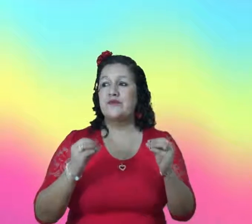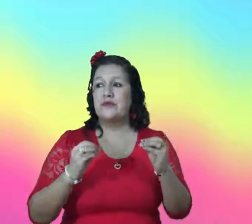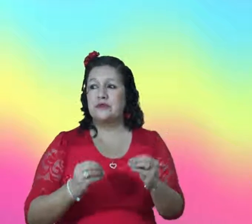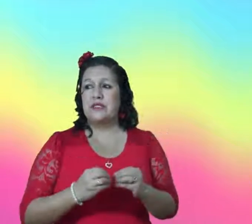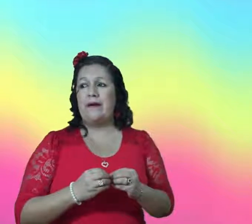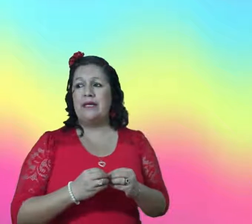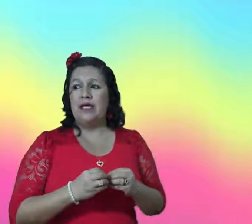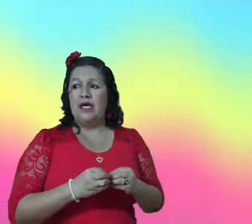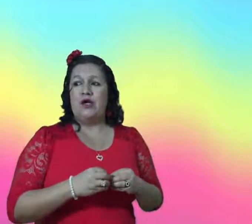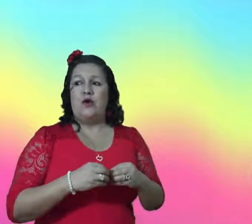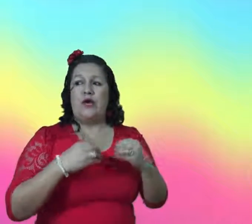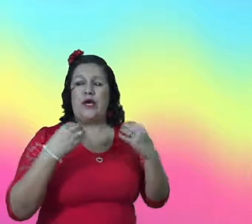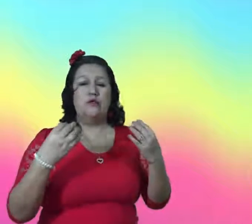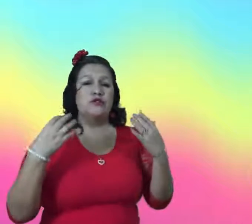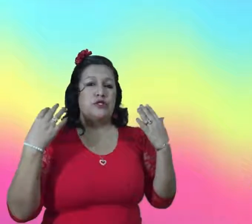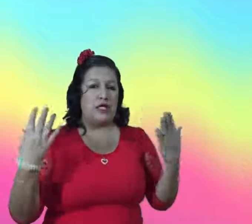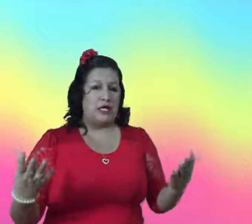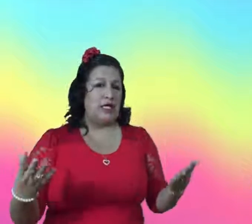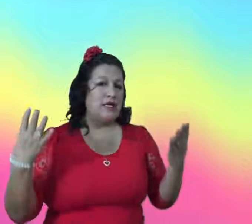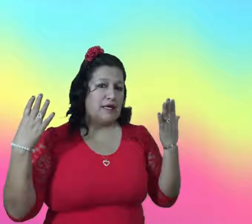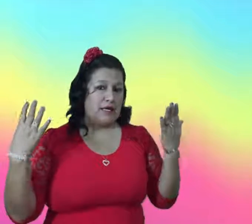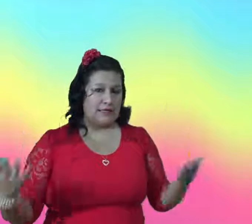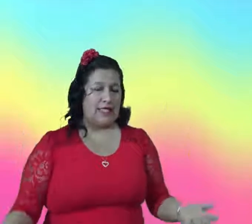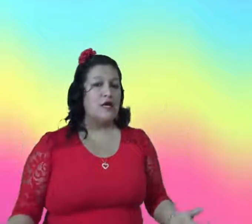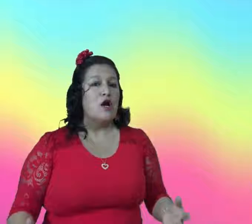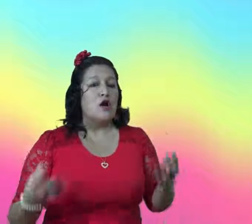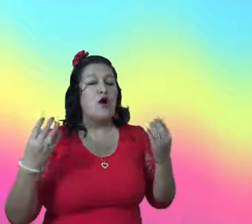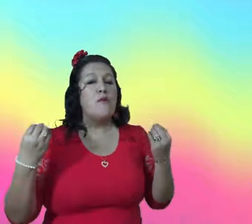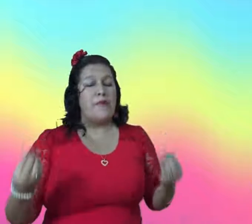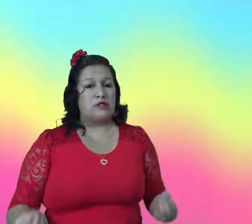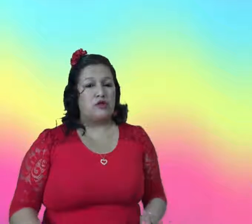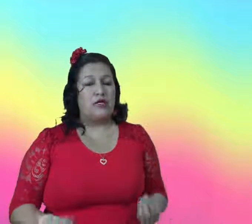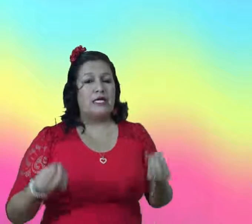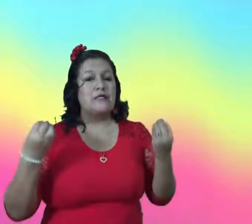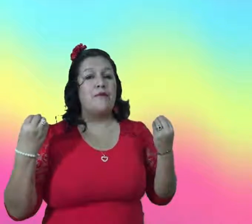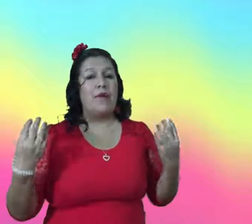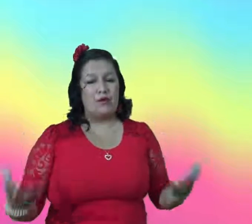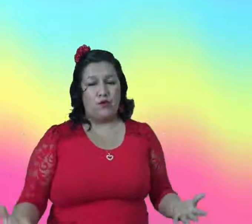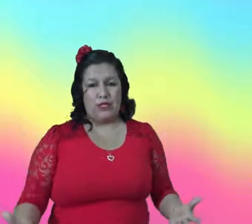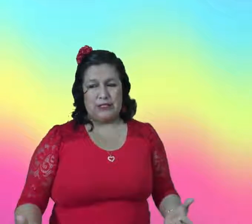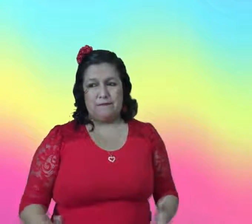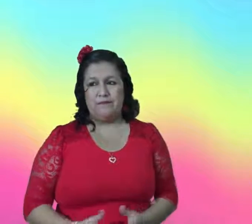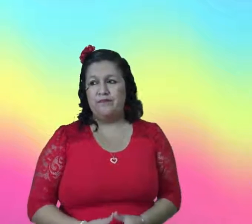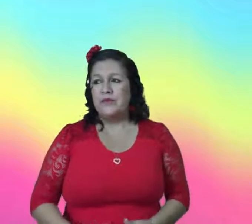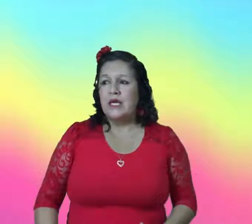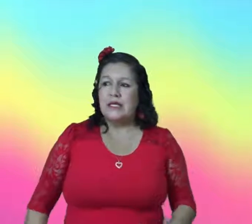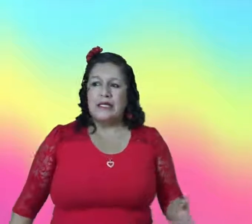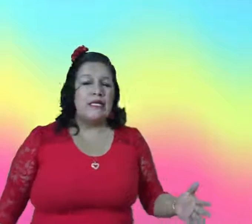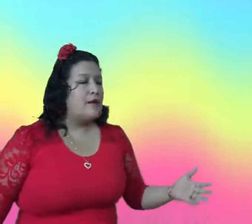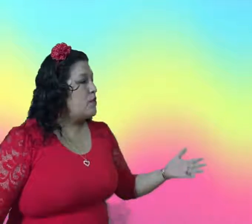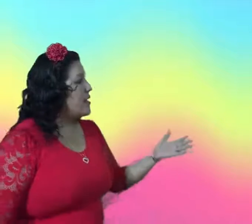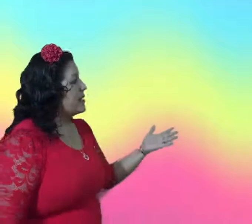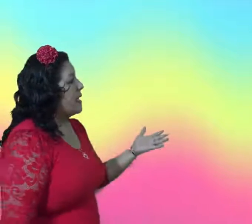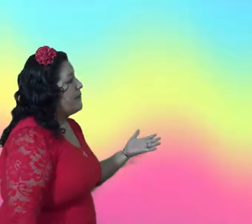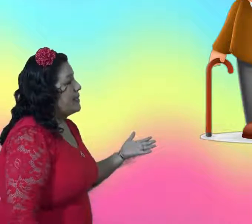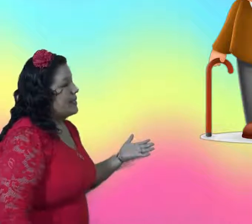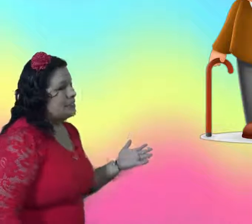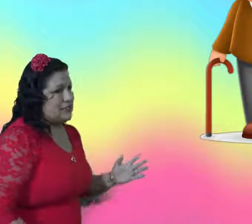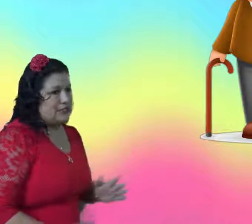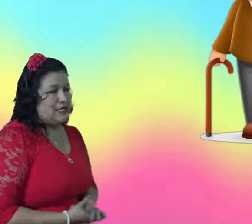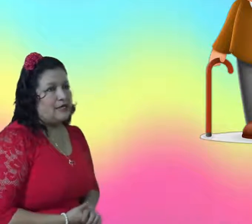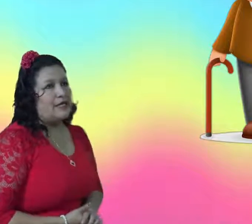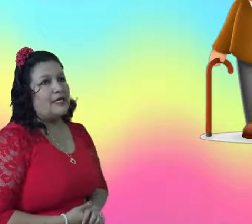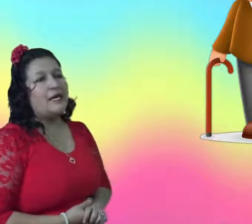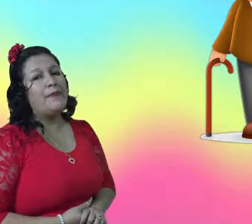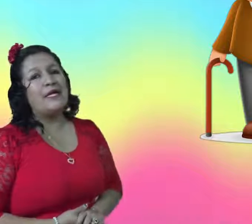responsable de lo que ellos tienen que hacer como personas maduras. Tenemos la etapa